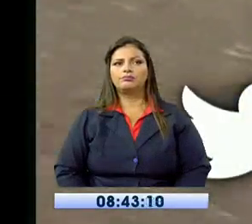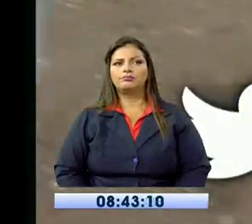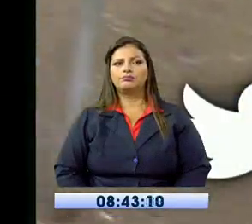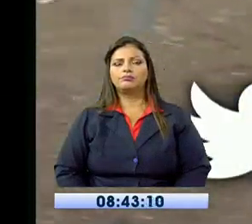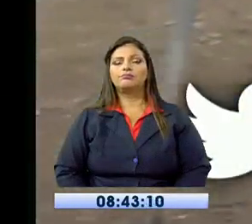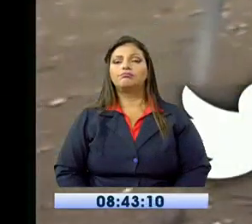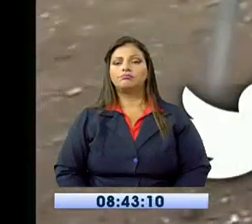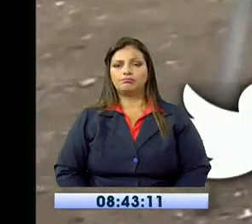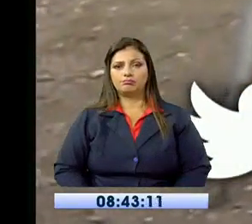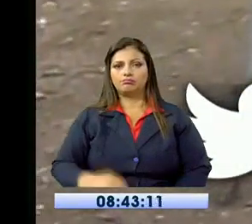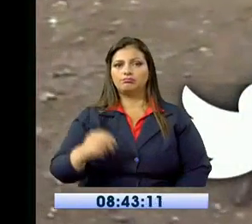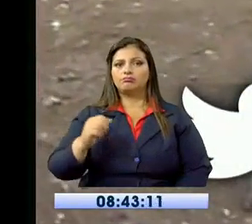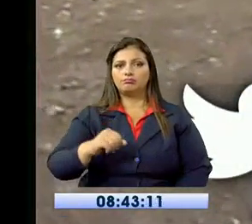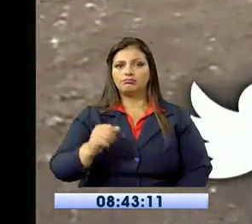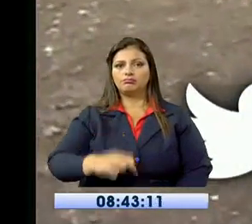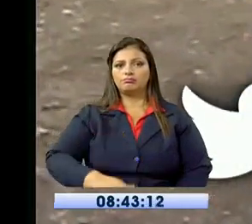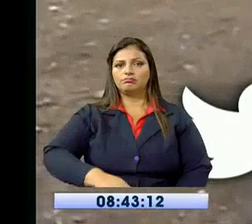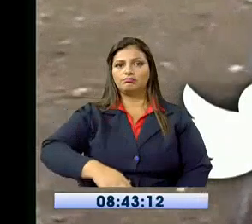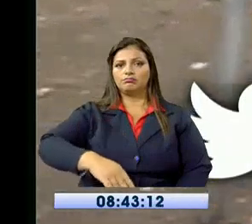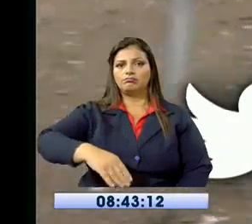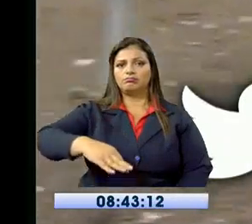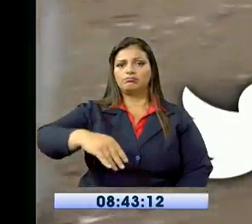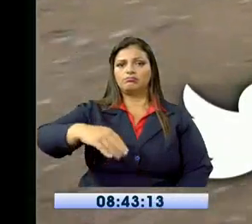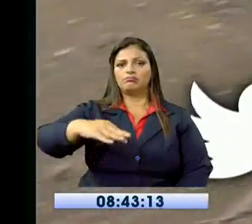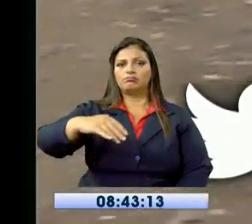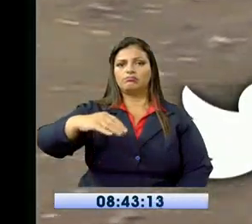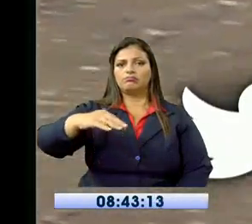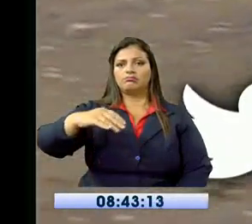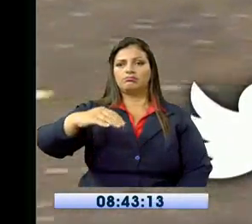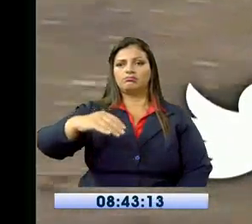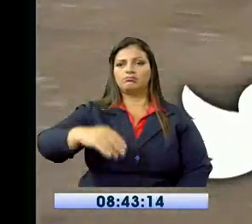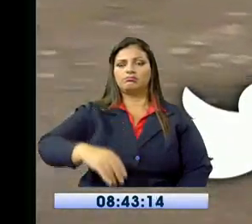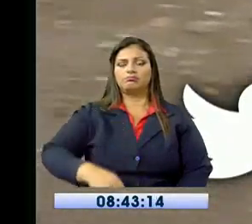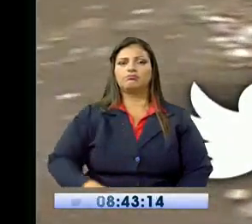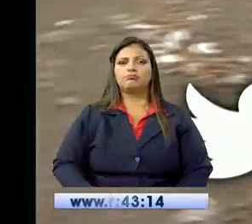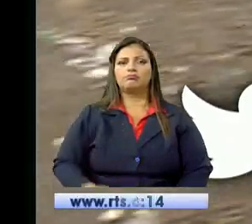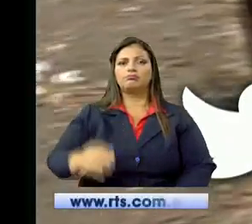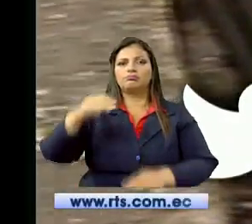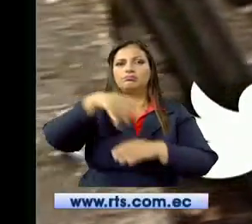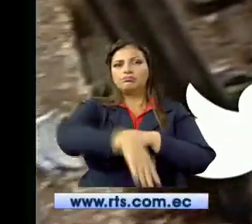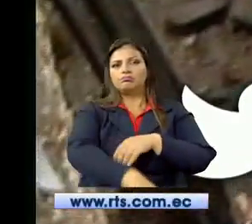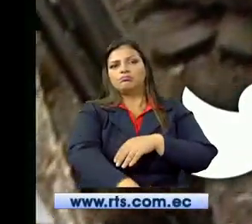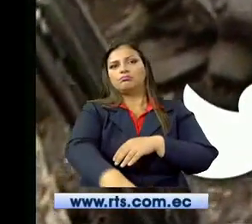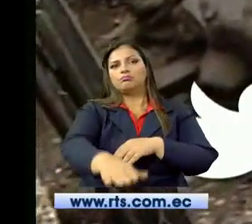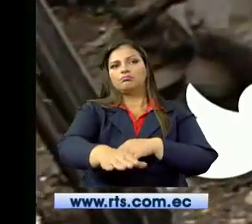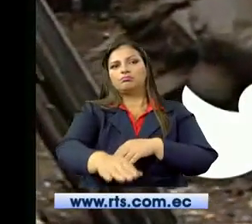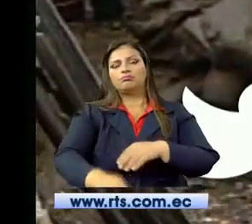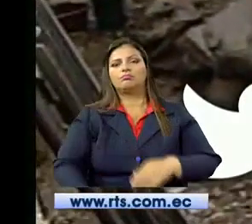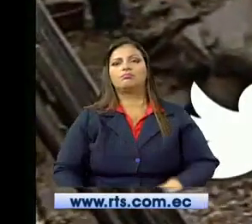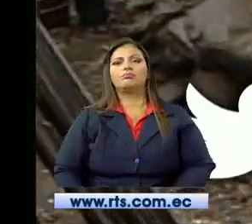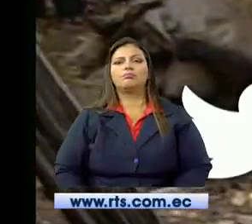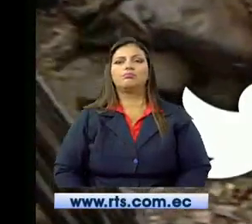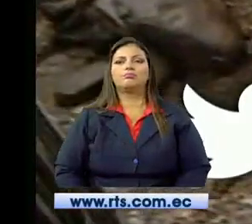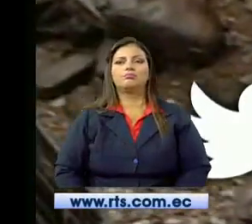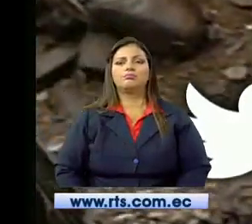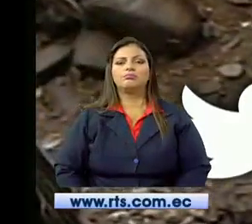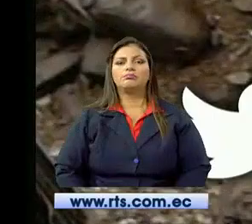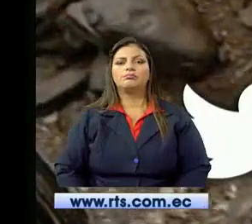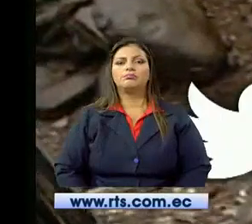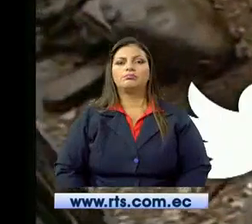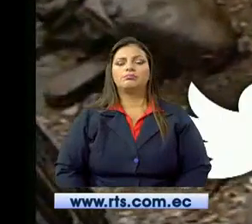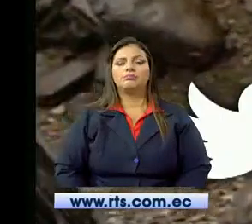el agua sí amenazó con subirse e inundarlos allá adentro. Pero bueno, les tenemos que comentar de que